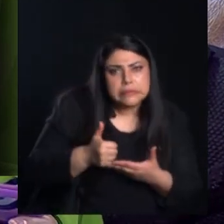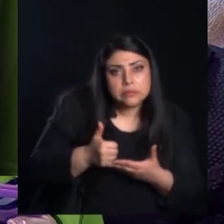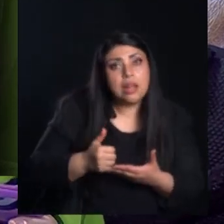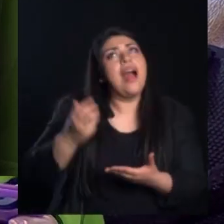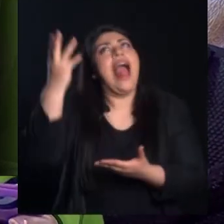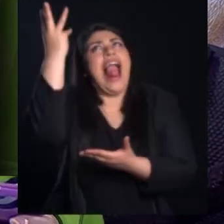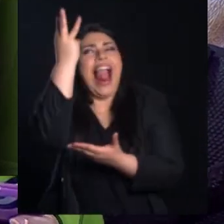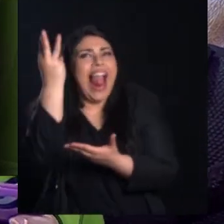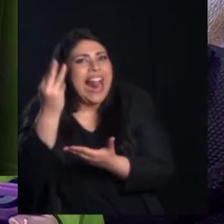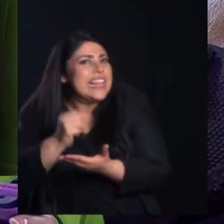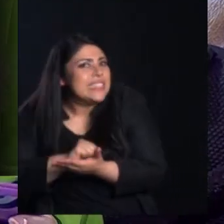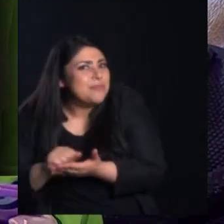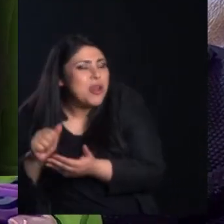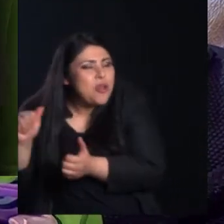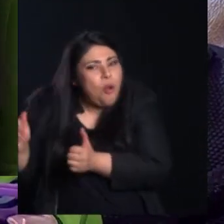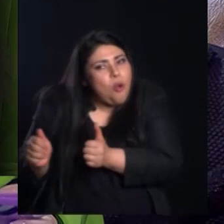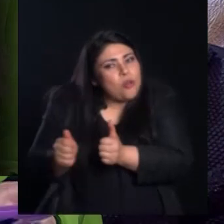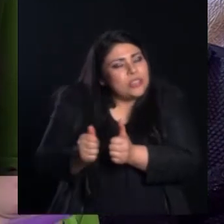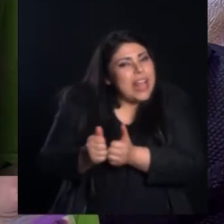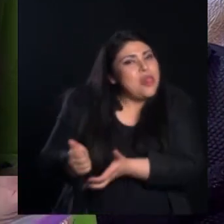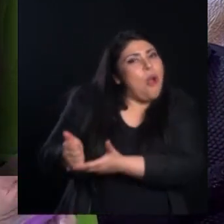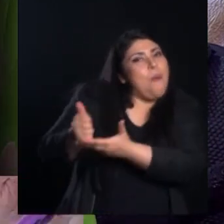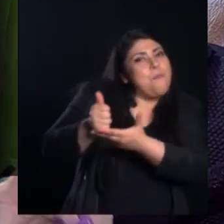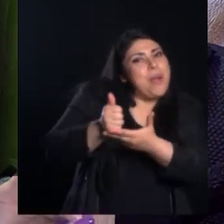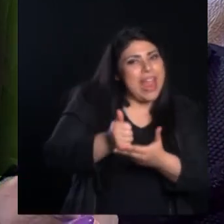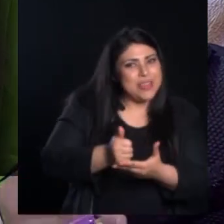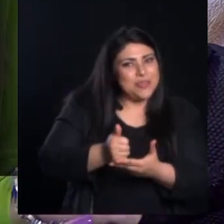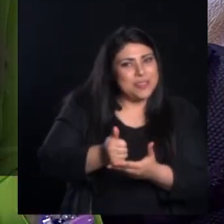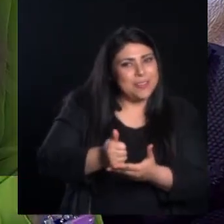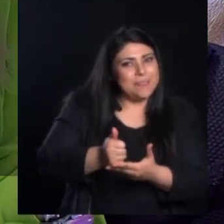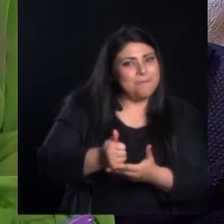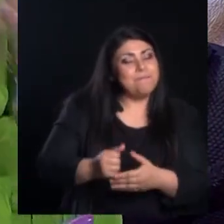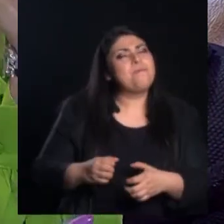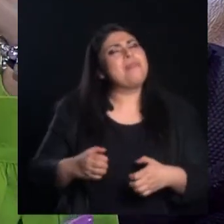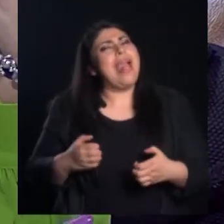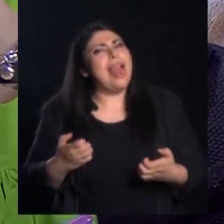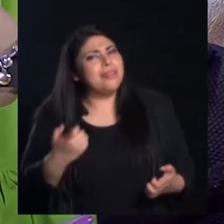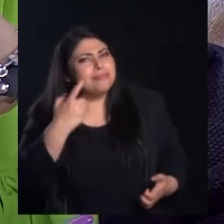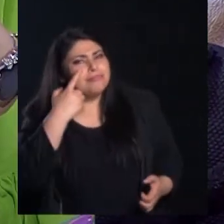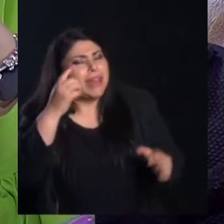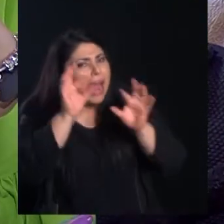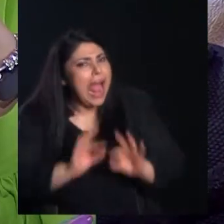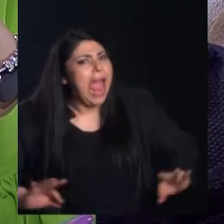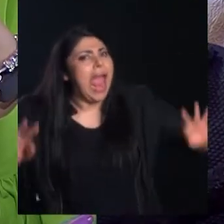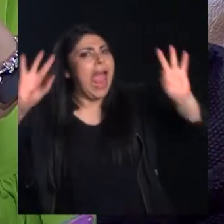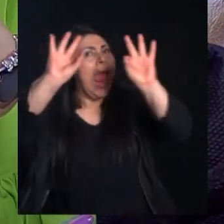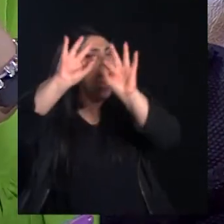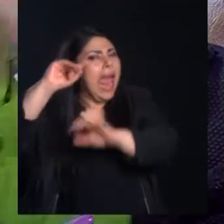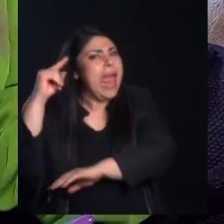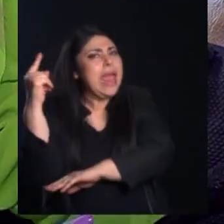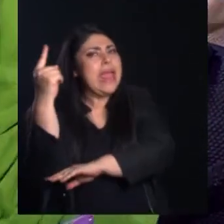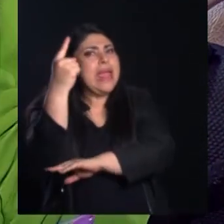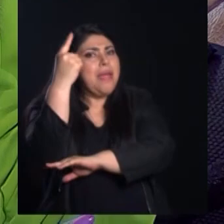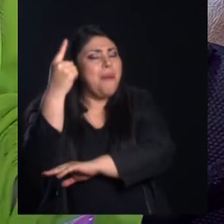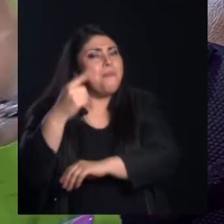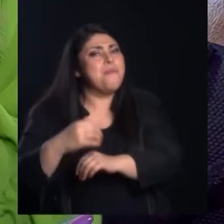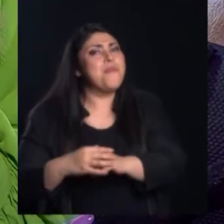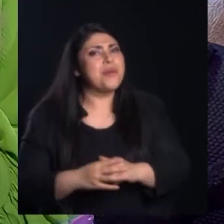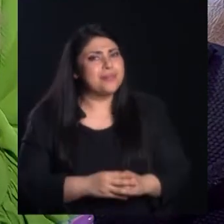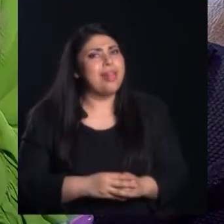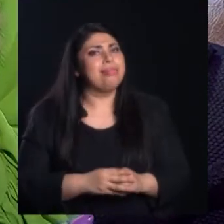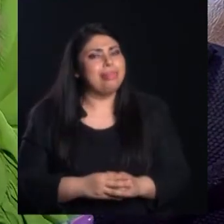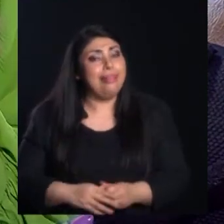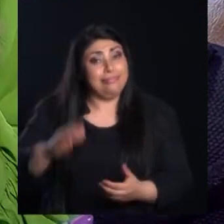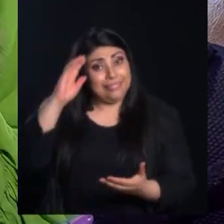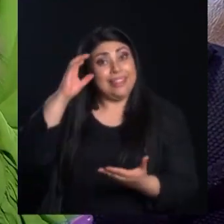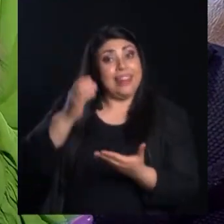nosotros para que si lo podamos hacer entonces una muy importante es creer predicar y algo que predicaba